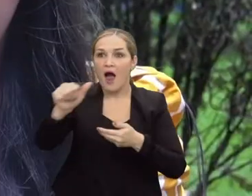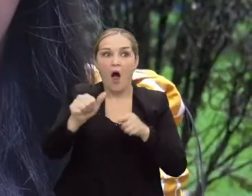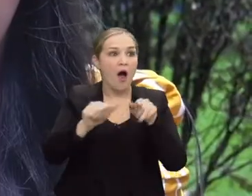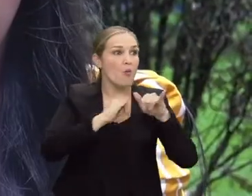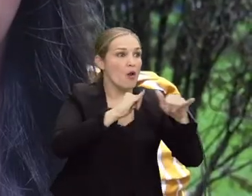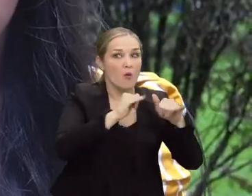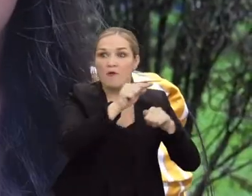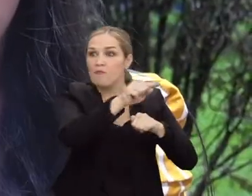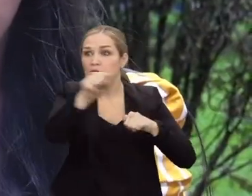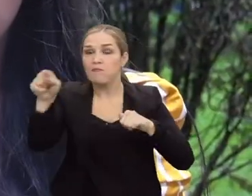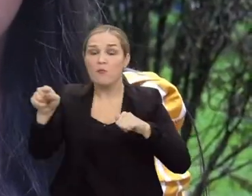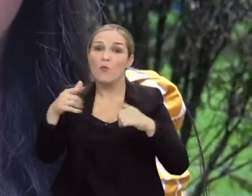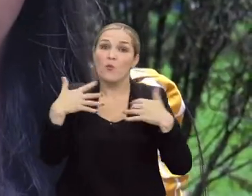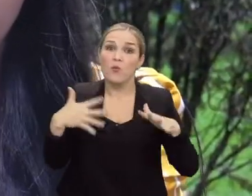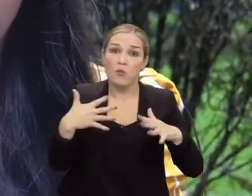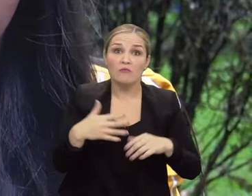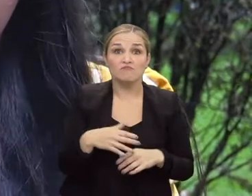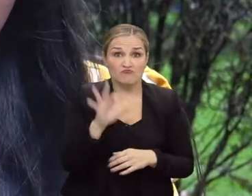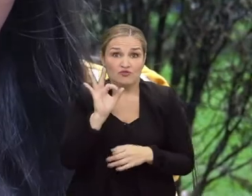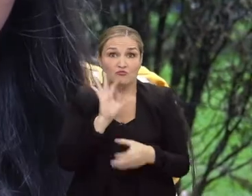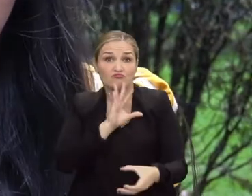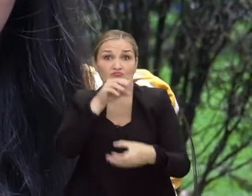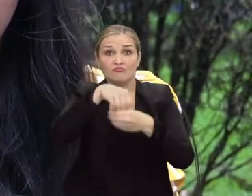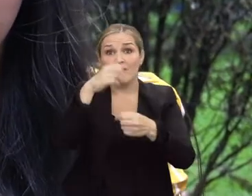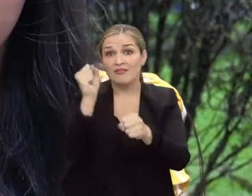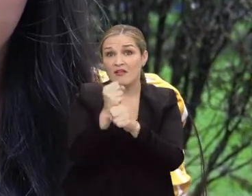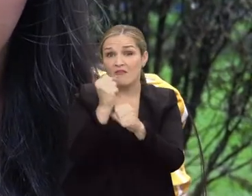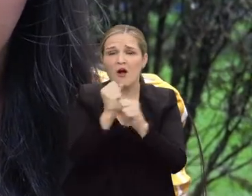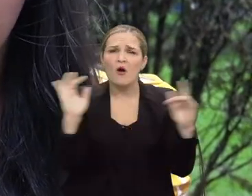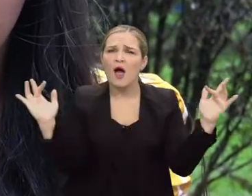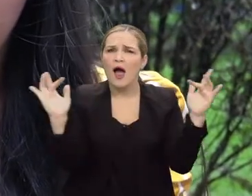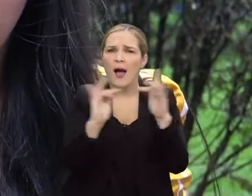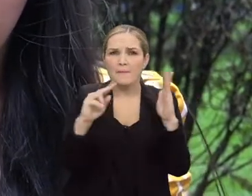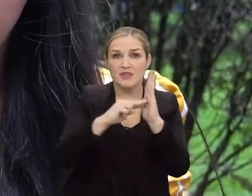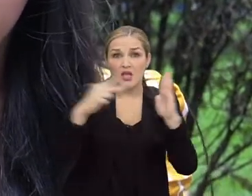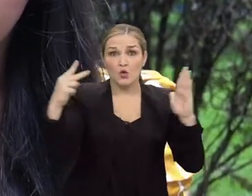juntas. Digamos, no todas las personas que entramos a esta